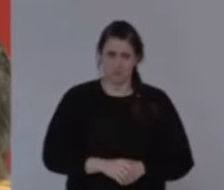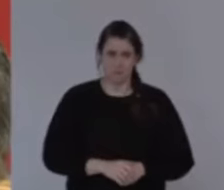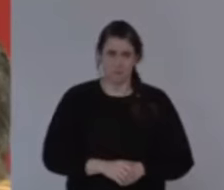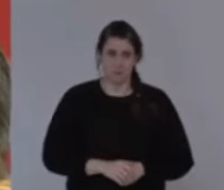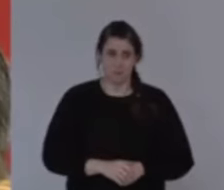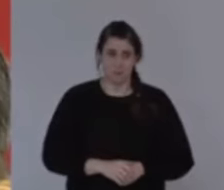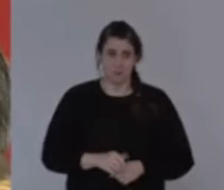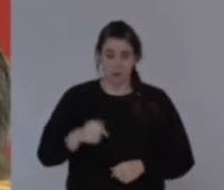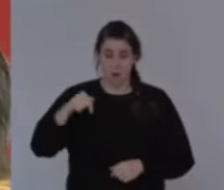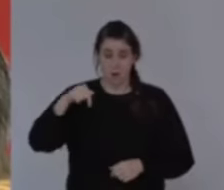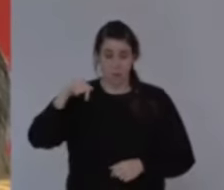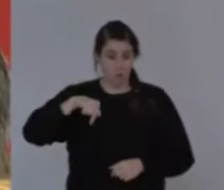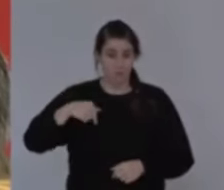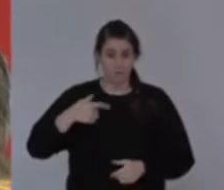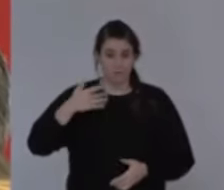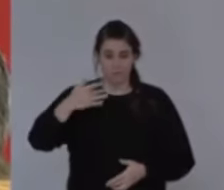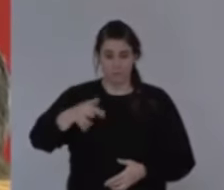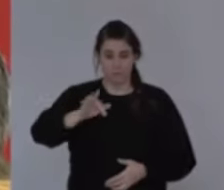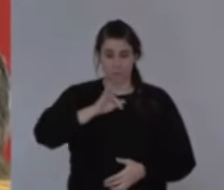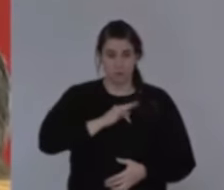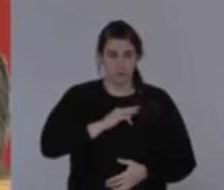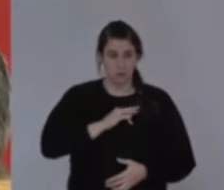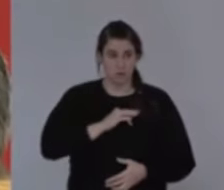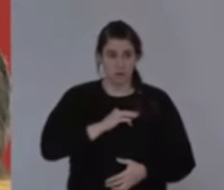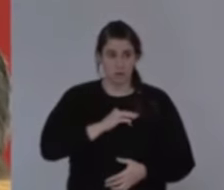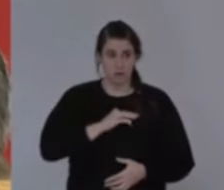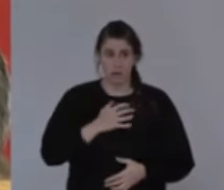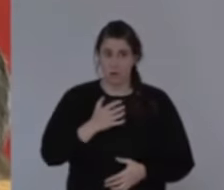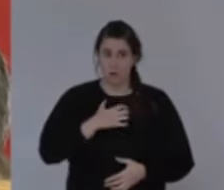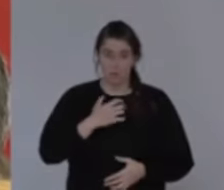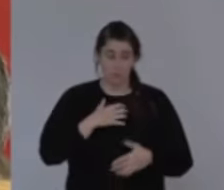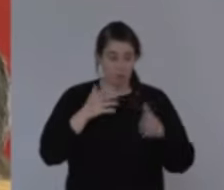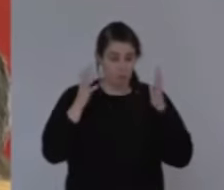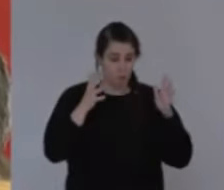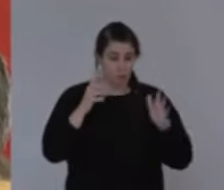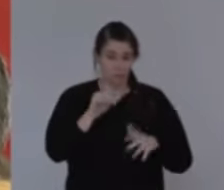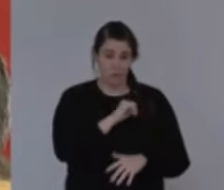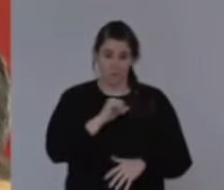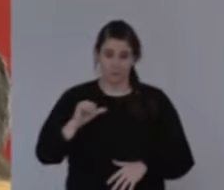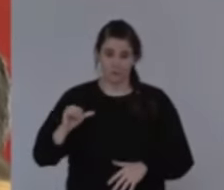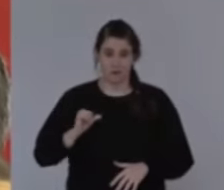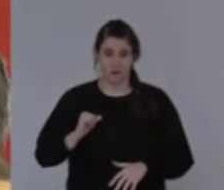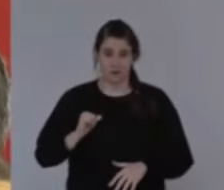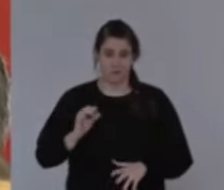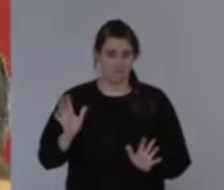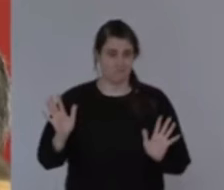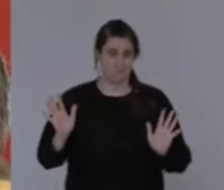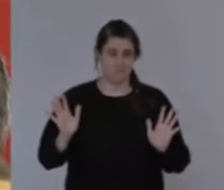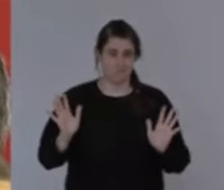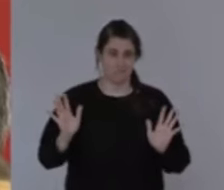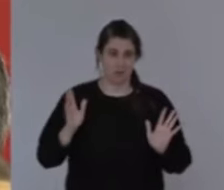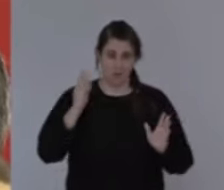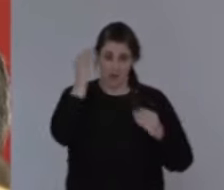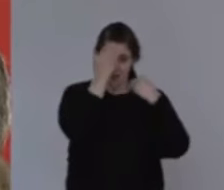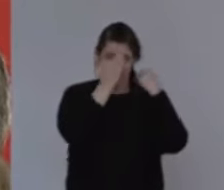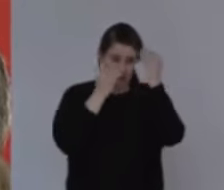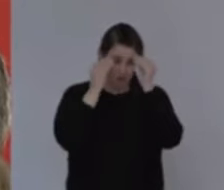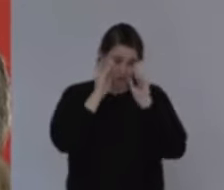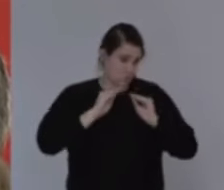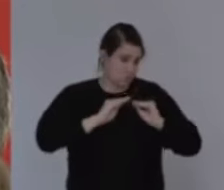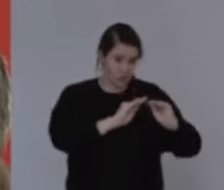que hoy nos toca a nosotros, seguramente no podemos darle un consejo en lo personal. Esas reflexiones son